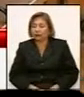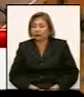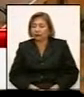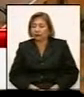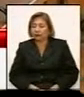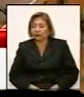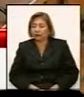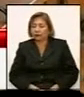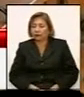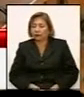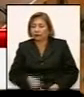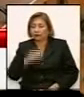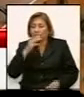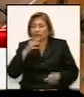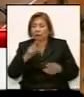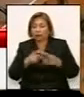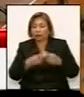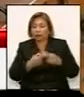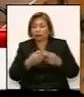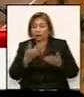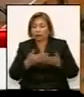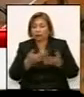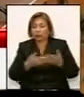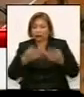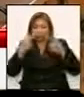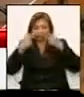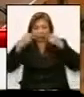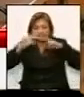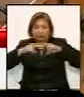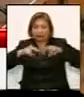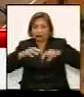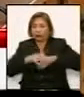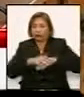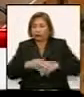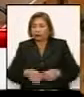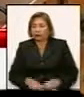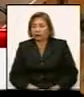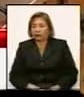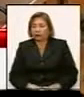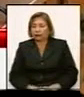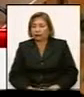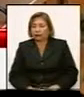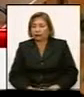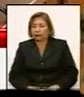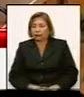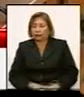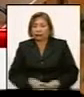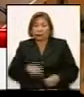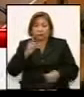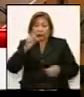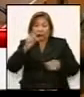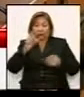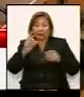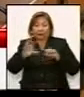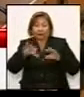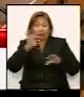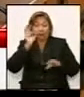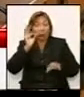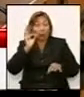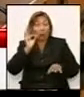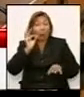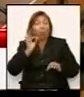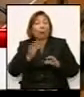bueno y hoy te vamos a hablar de los principales hallazgos de la investigación bueno el primer año es muy importante es que